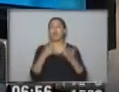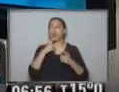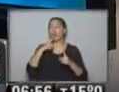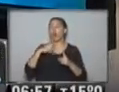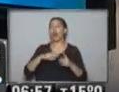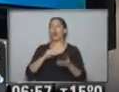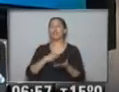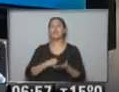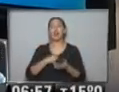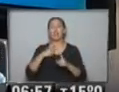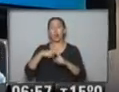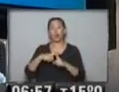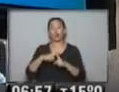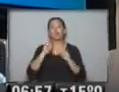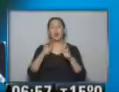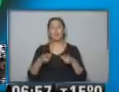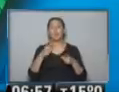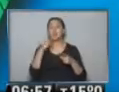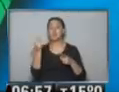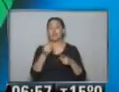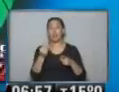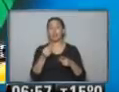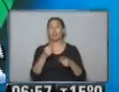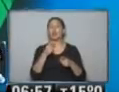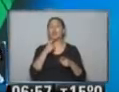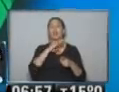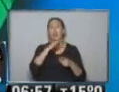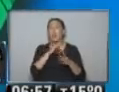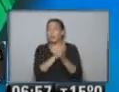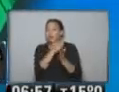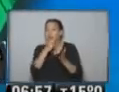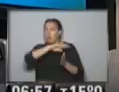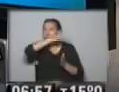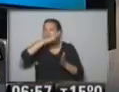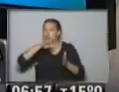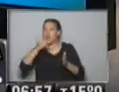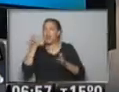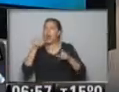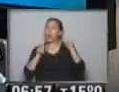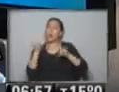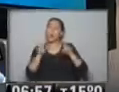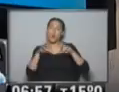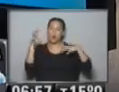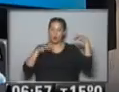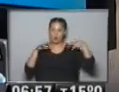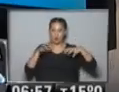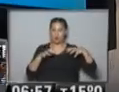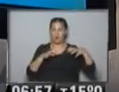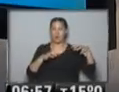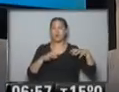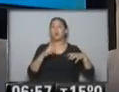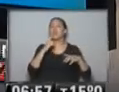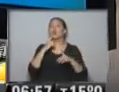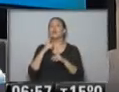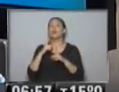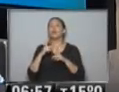Mucha fuerza también el sábado, ¿eh? Y a lo largo de la cordillera hay pegadito alguna precipitación. En el noroeste,